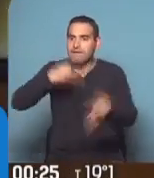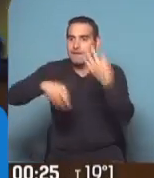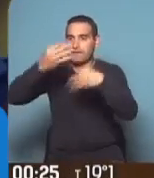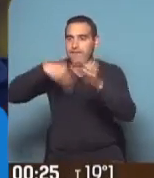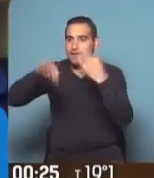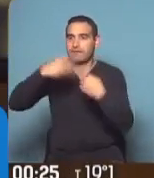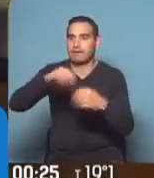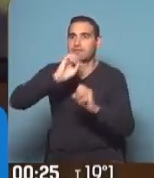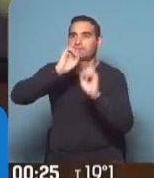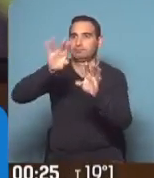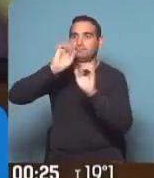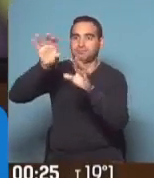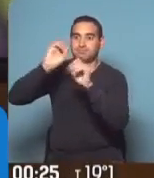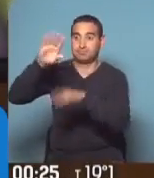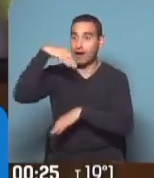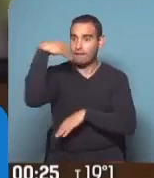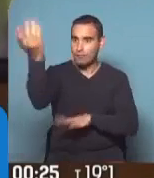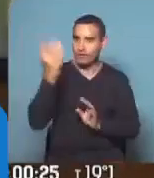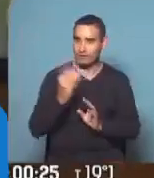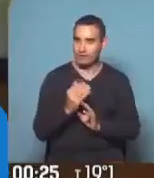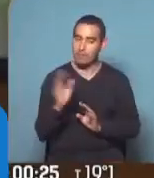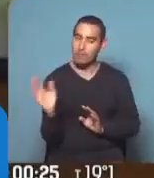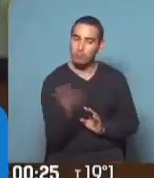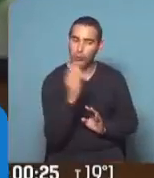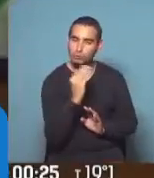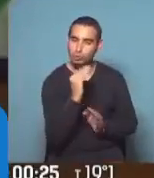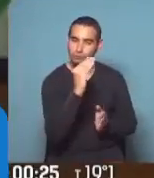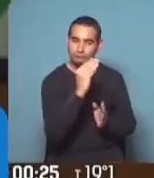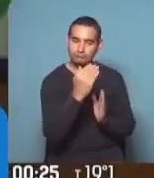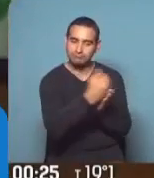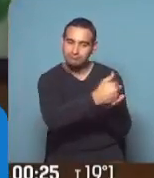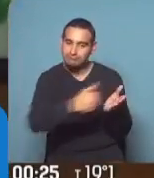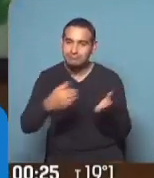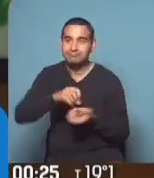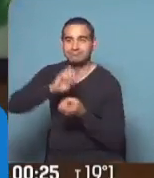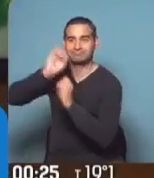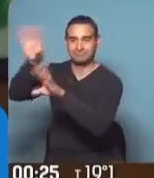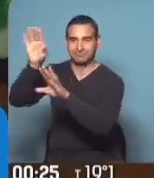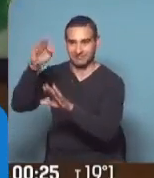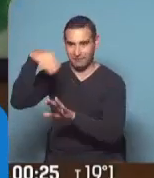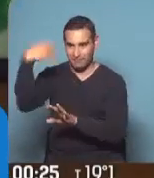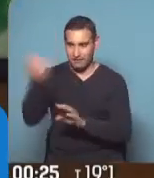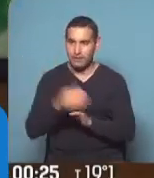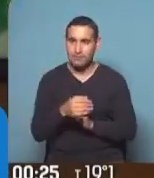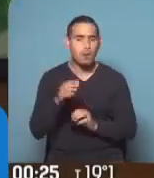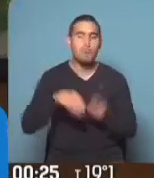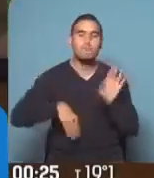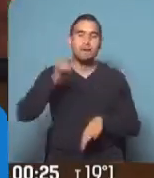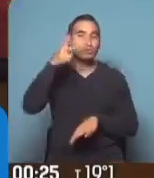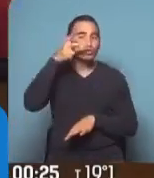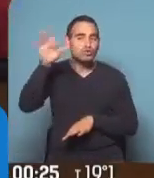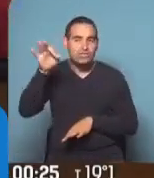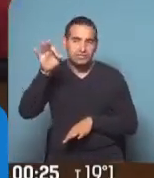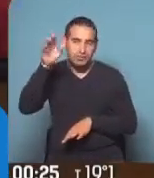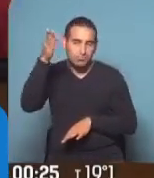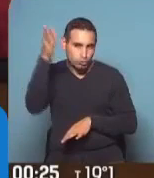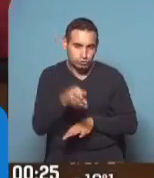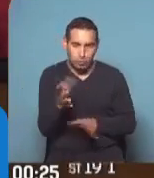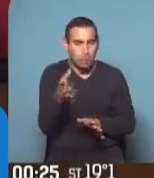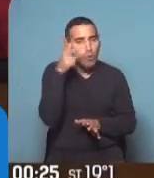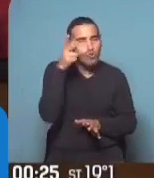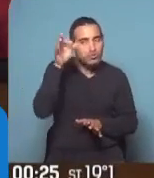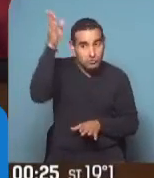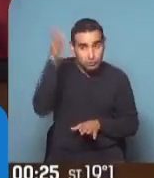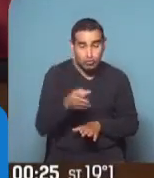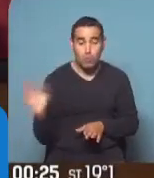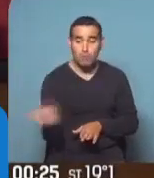exterior una parte de su producción. Pero tenemos que tener en cuenta algo que es muy importante. Más del 80% o el 80% de la